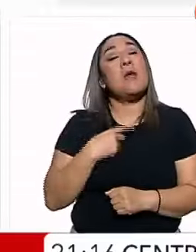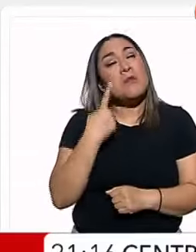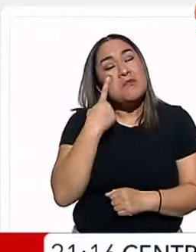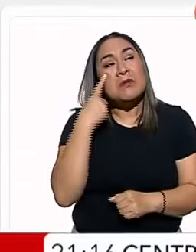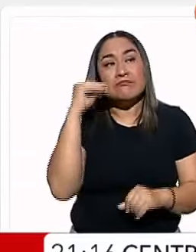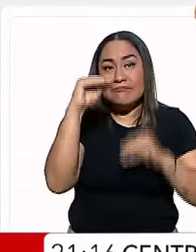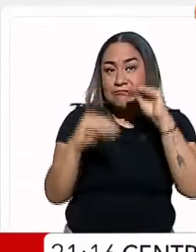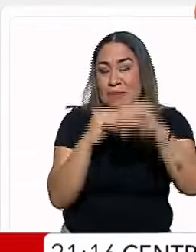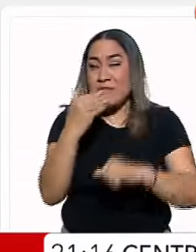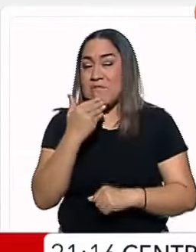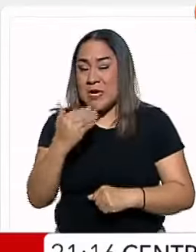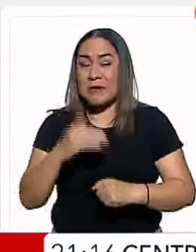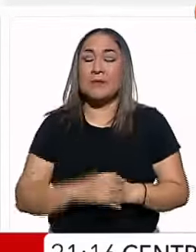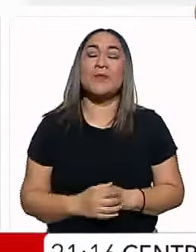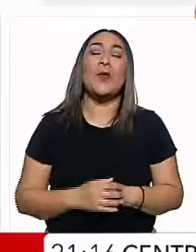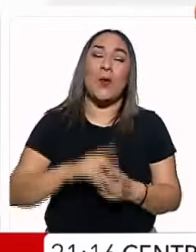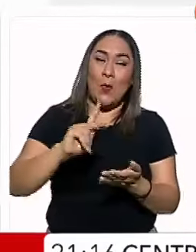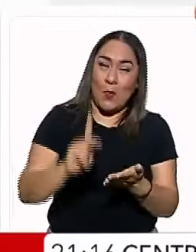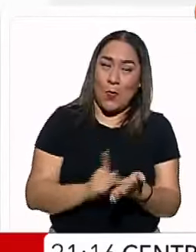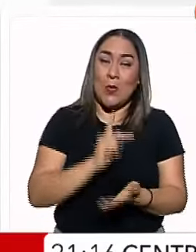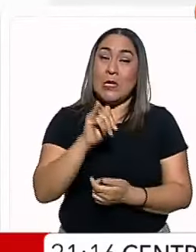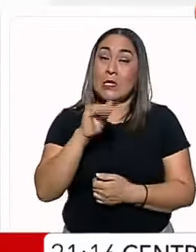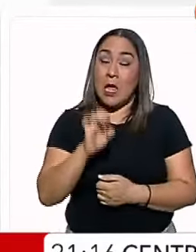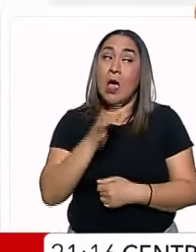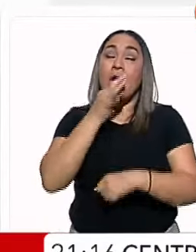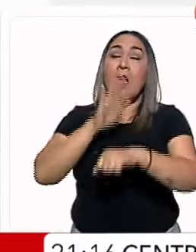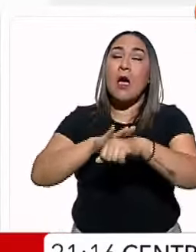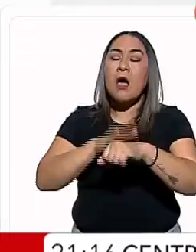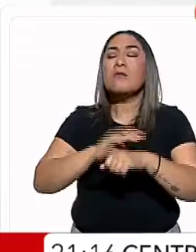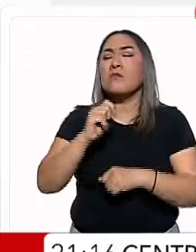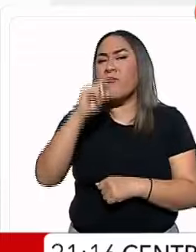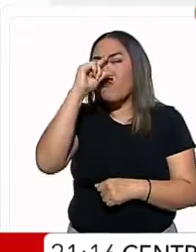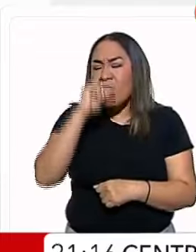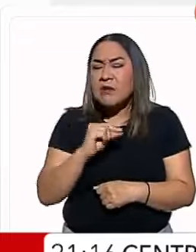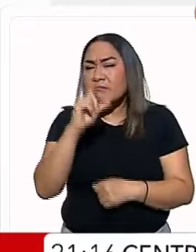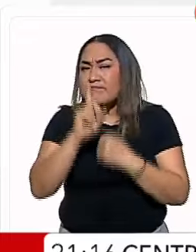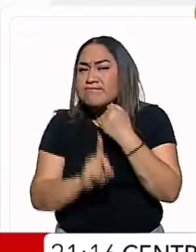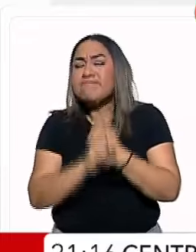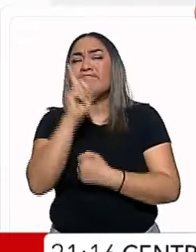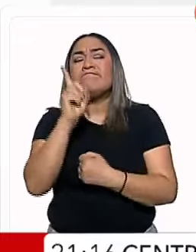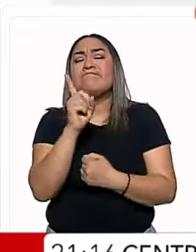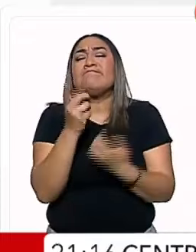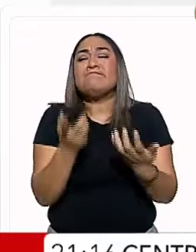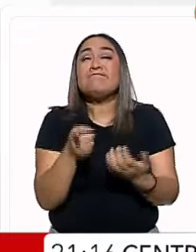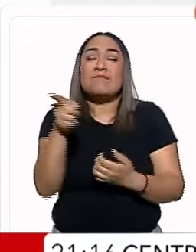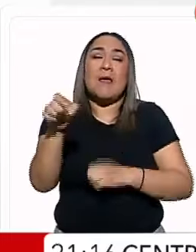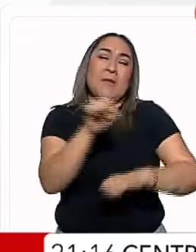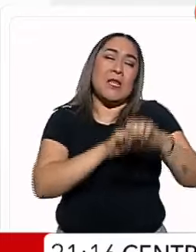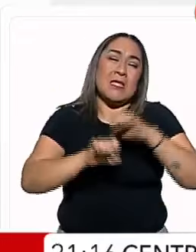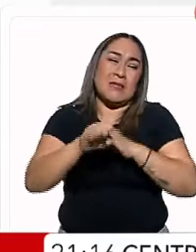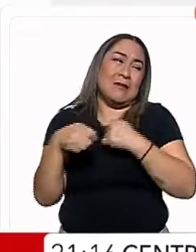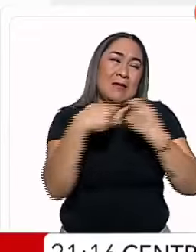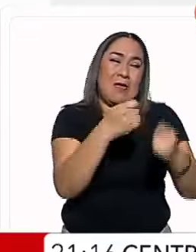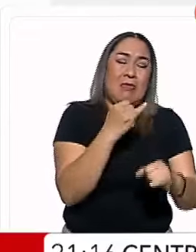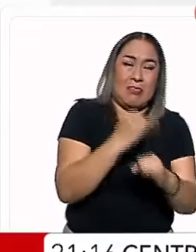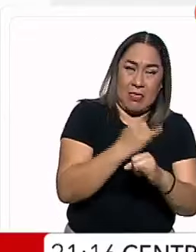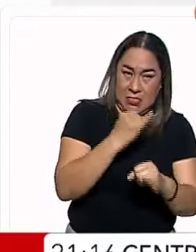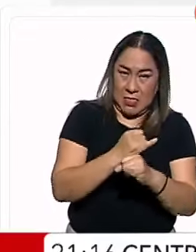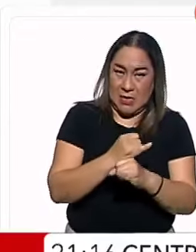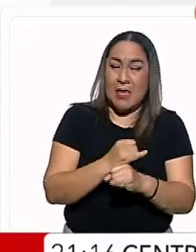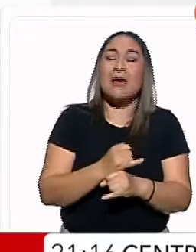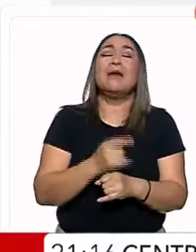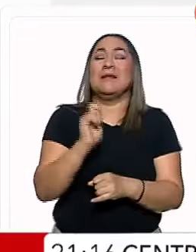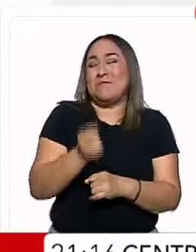problema. Una vez más, el INE atribuyó la falla a un inconveniente responsabilidad de la empresa proveedora. Y como en el